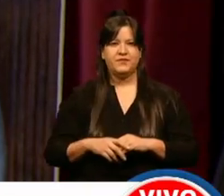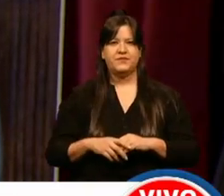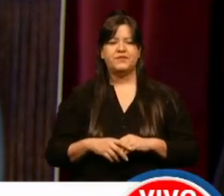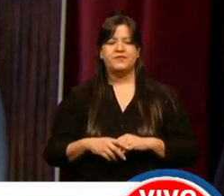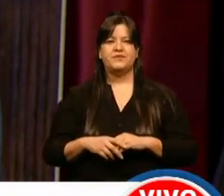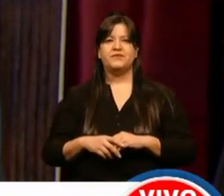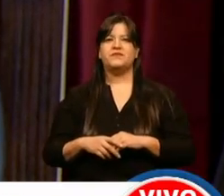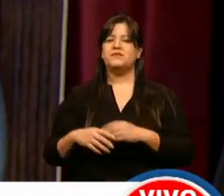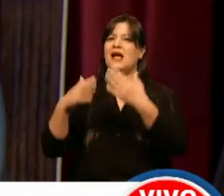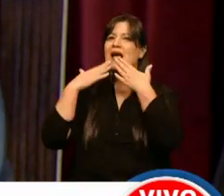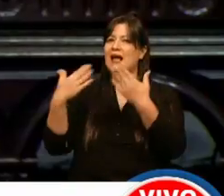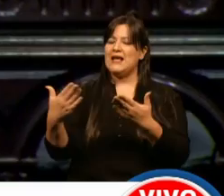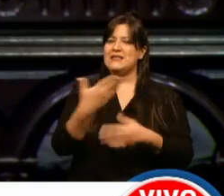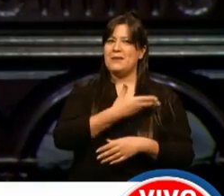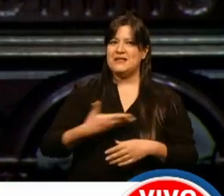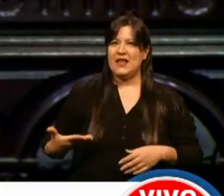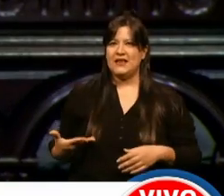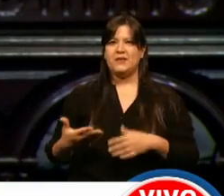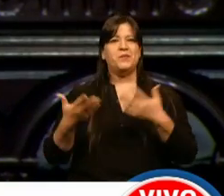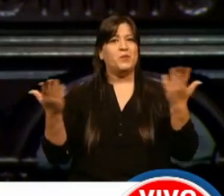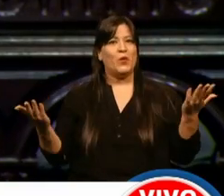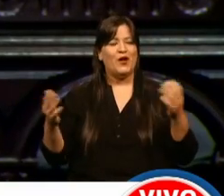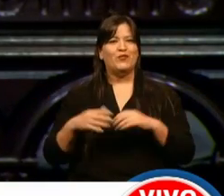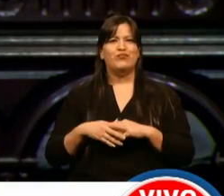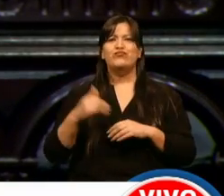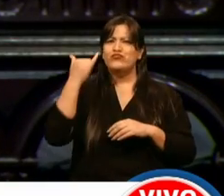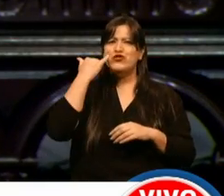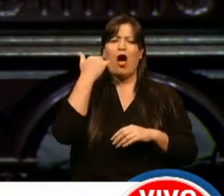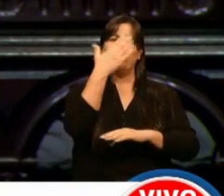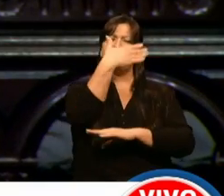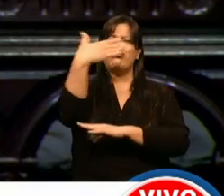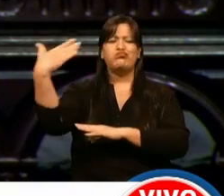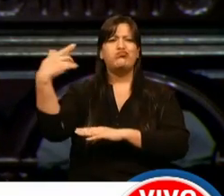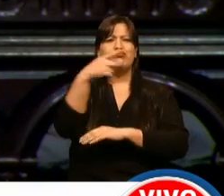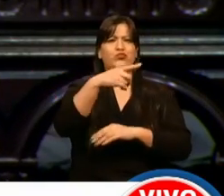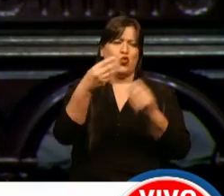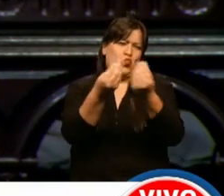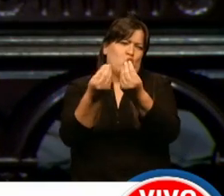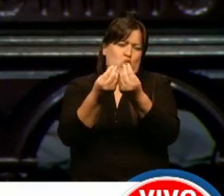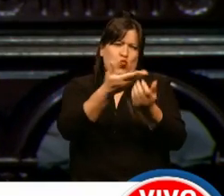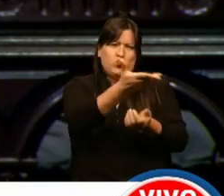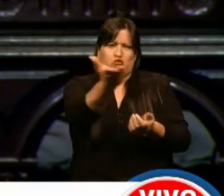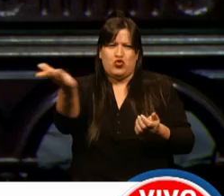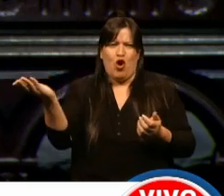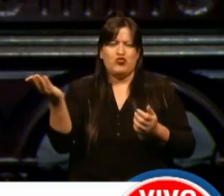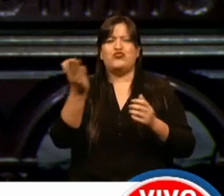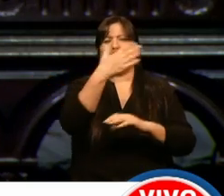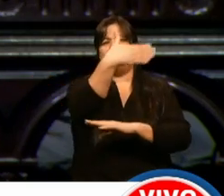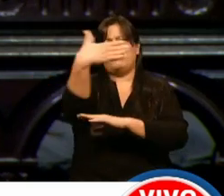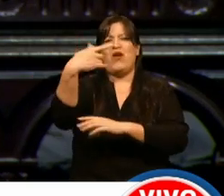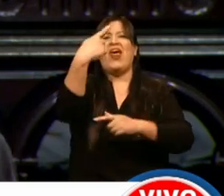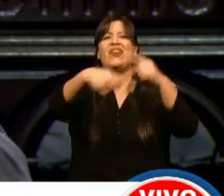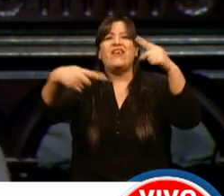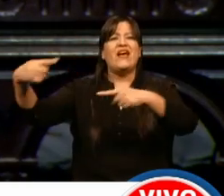gracias señor presidente bueno he escuchado muchísimas de las intervenciones de